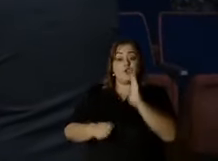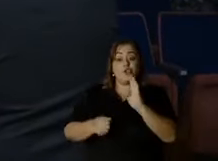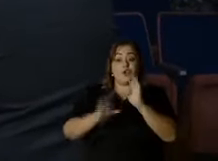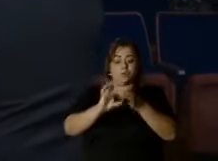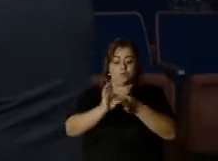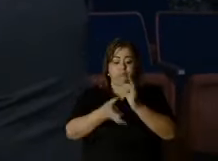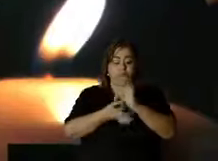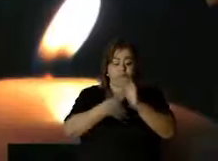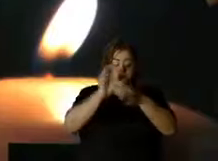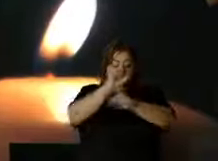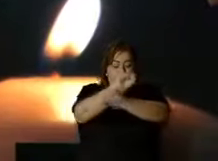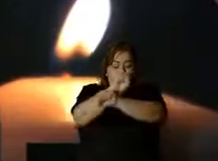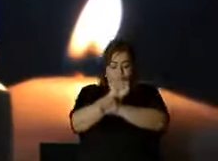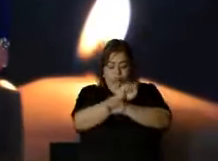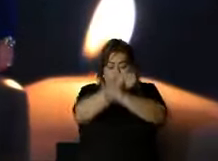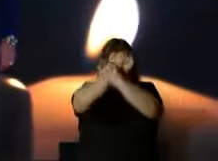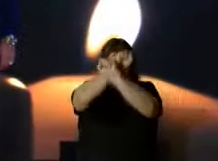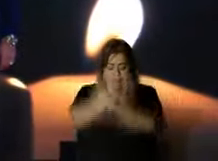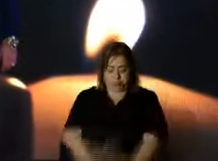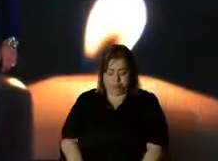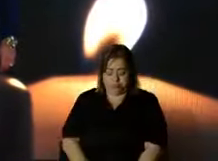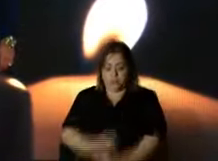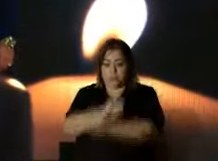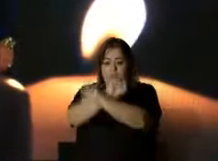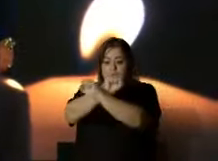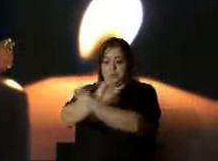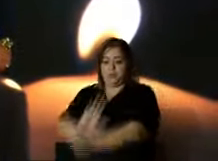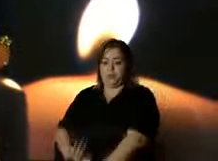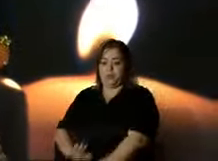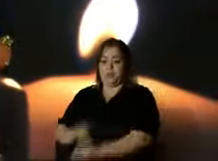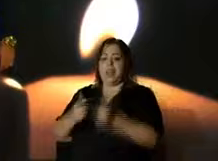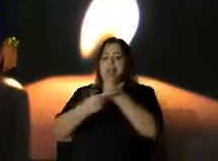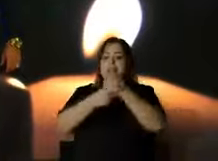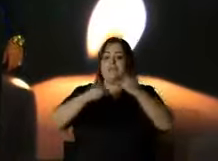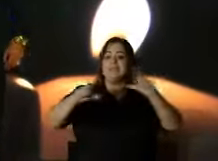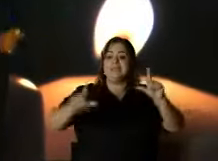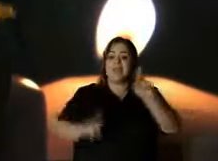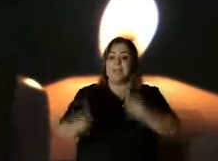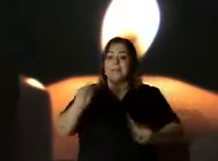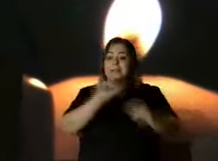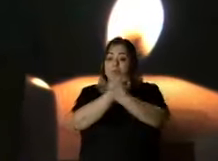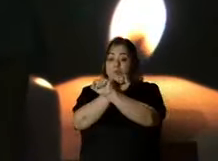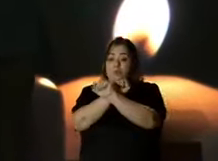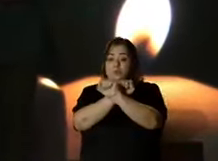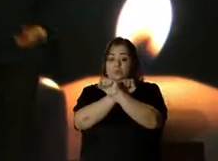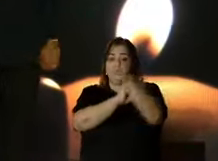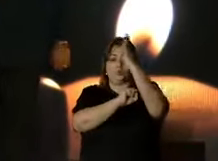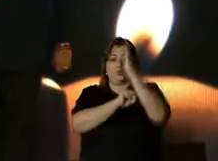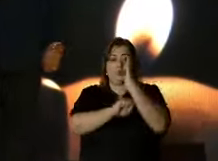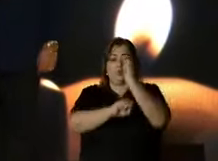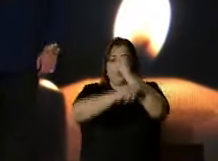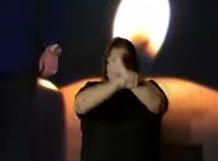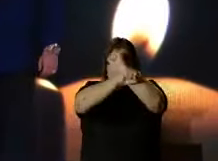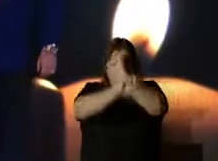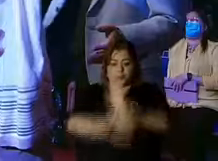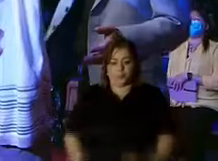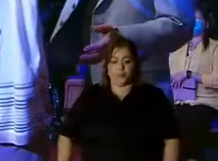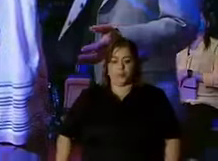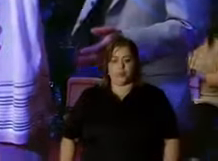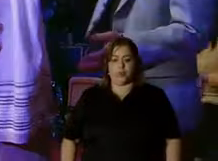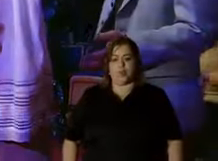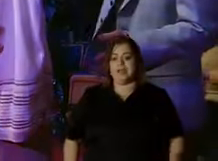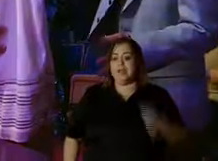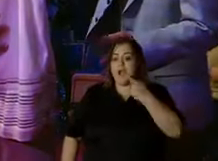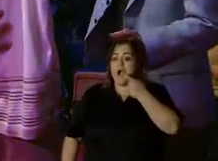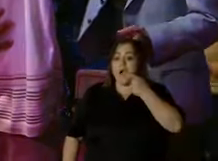Libertando a los cautivos, libertando a los cautivos, libertando a los cautivos. Droga, alcohol, vicio,